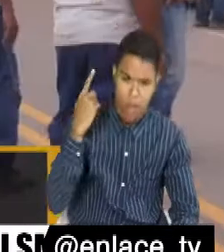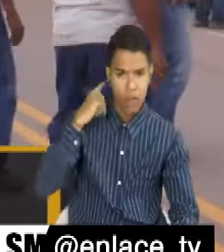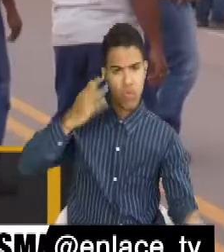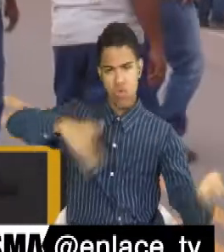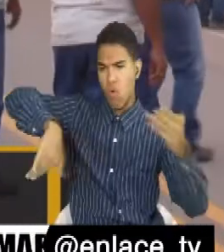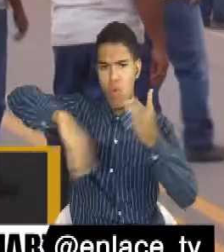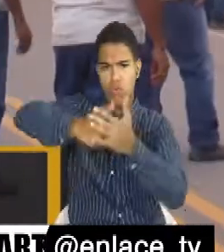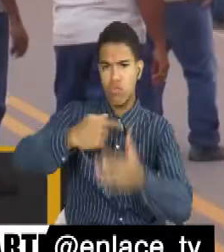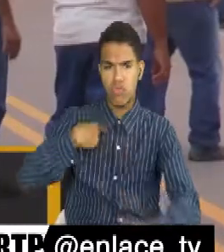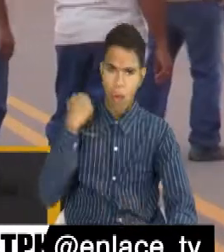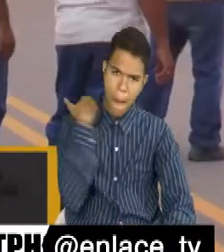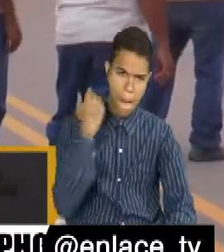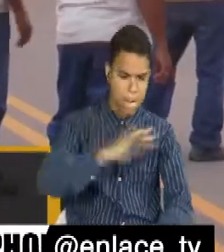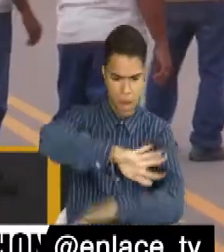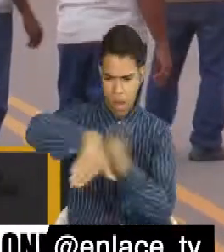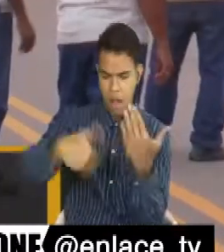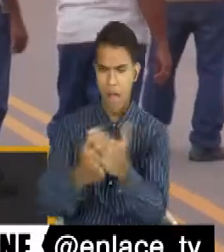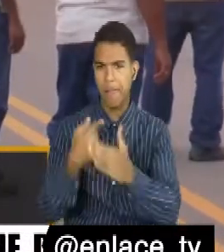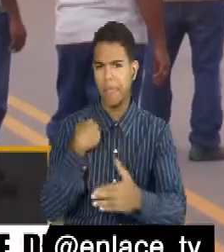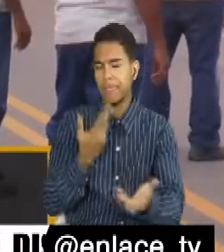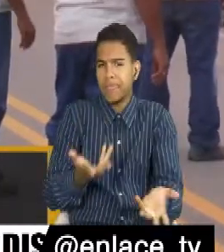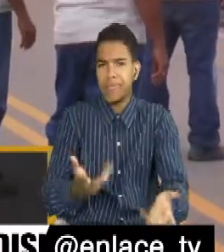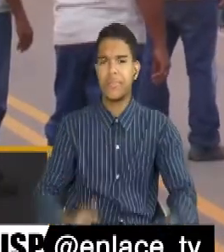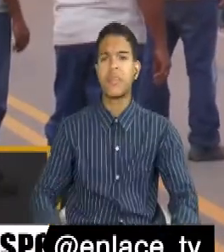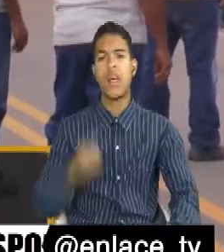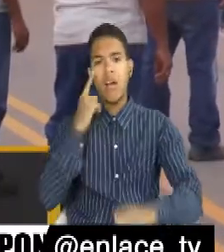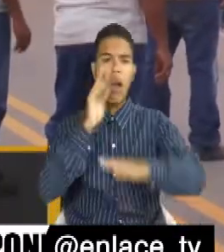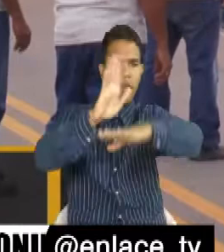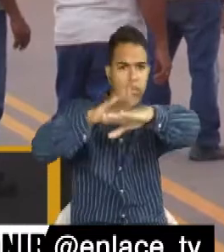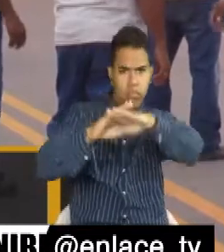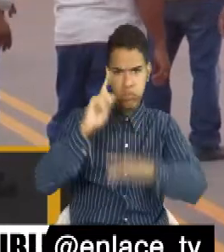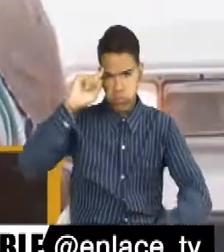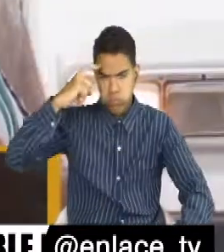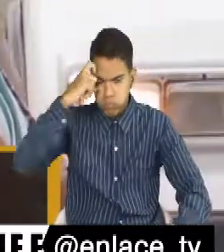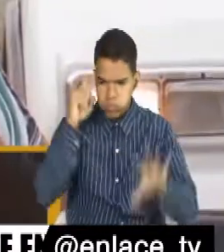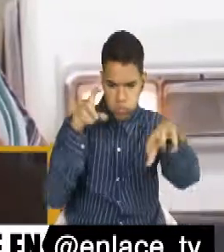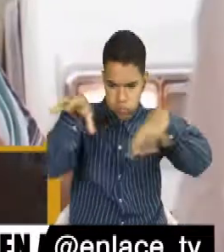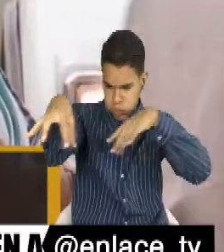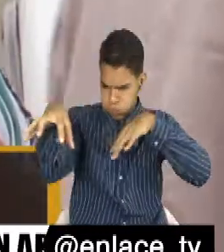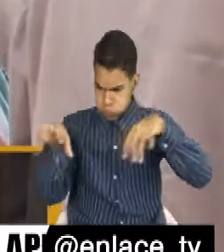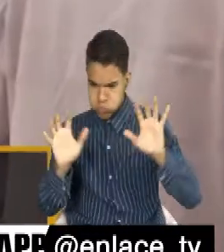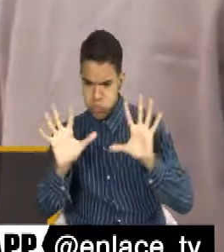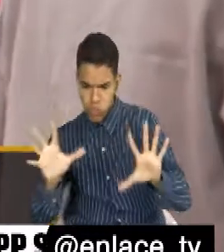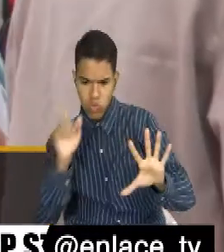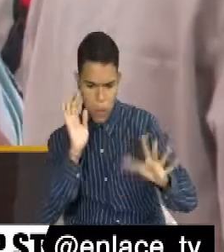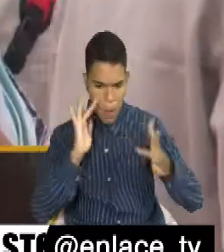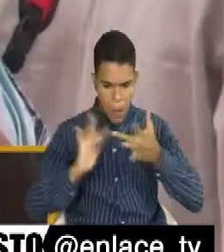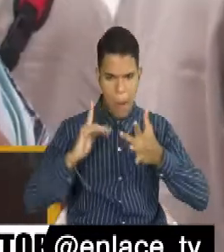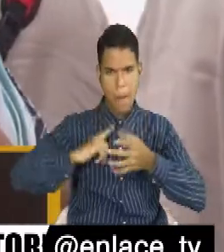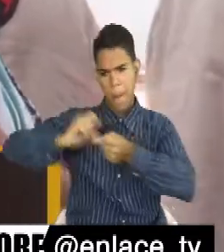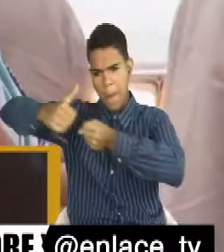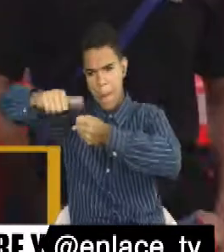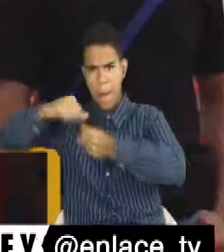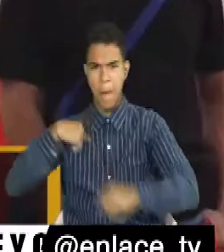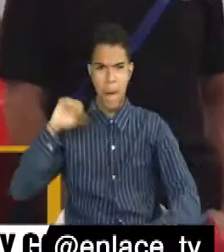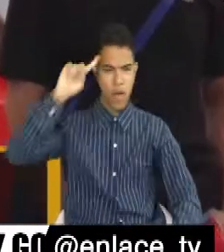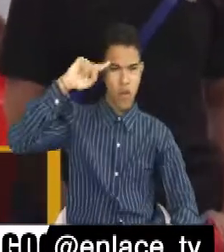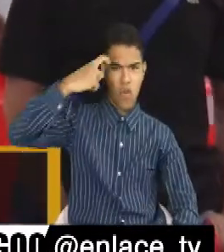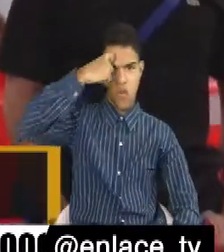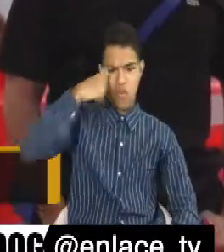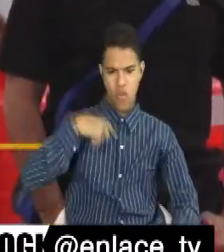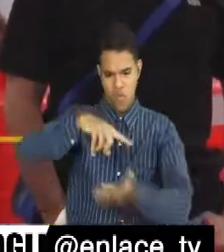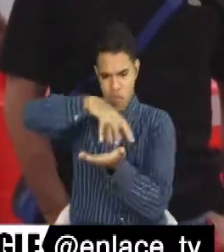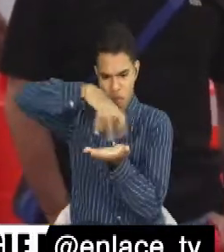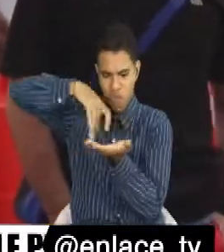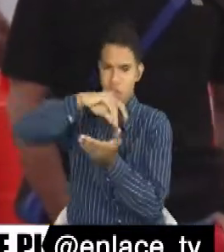prácticamente. El llamado de los proveedores va dirigido a las entidades que conforman este proyecto vial, entre ellos Ecopetrol y Gobernación de Santander, para darle